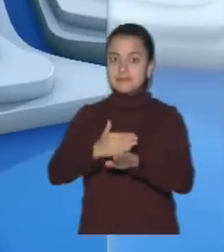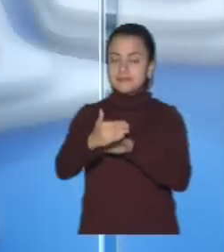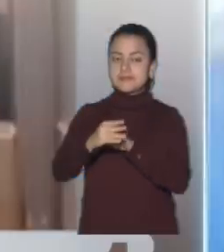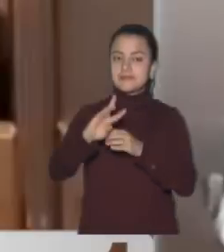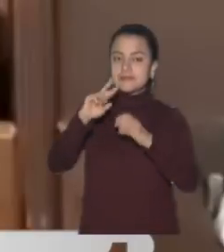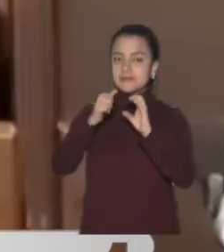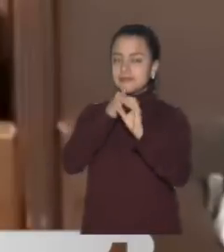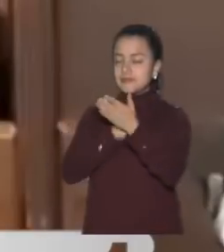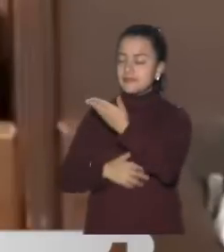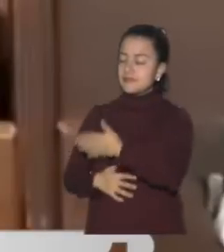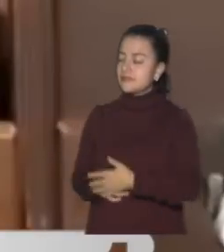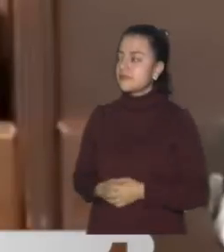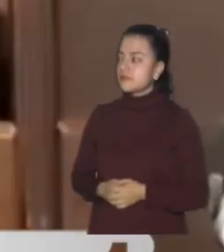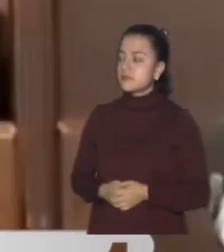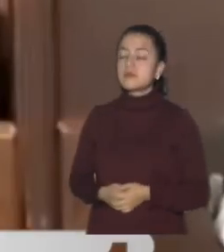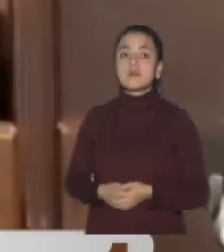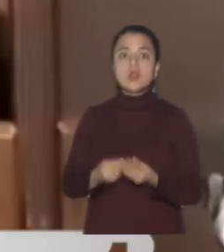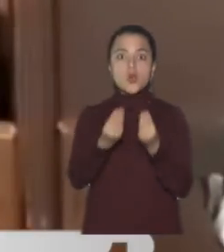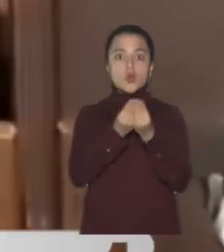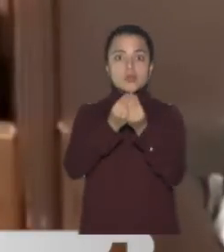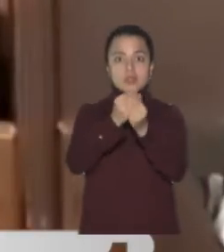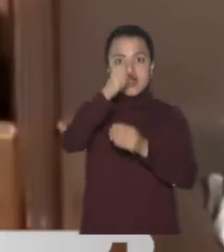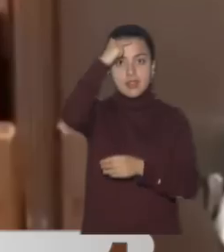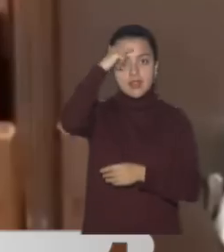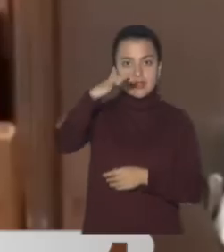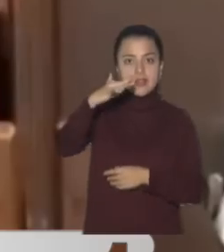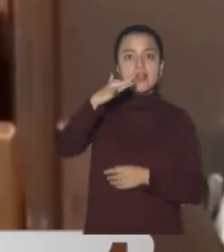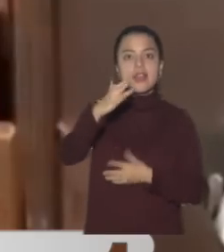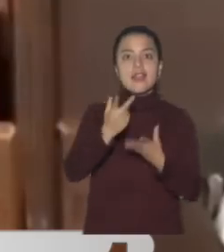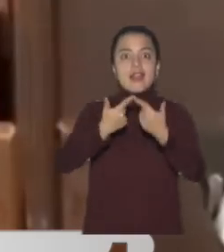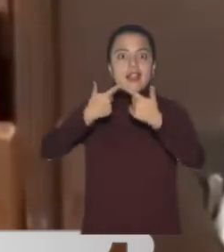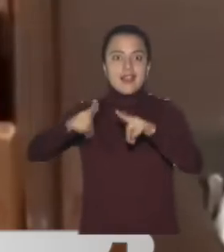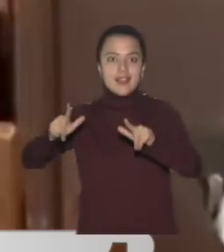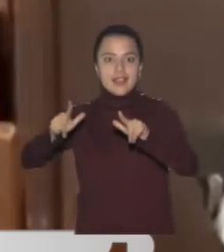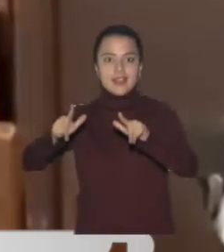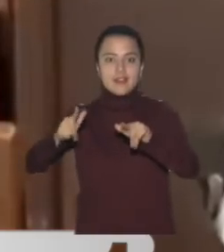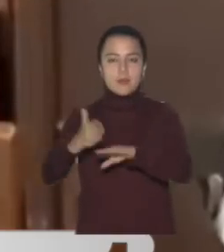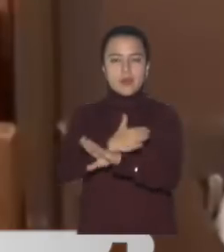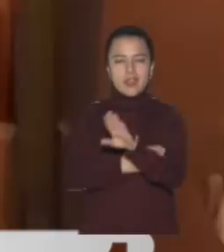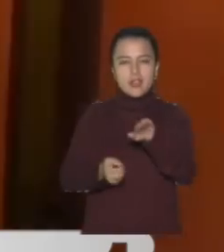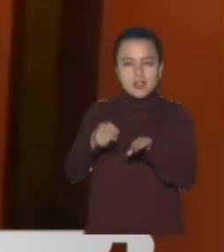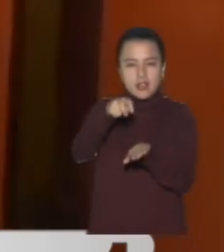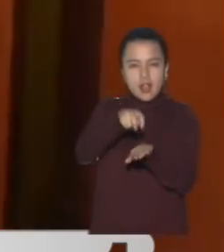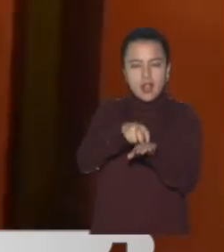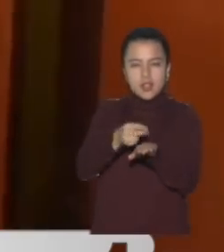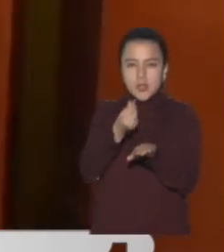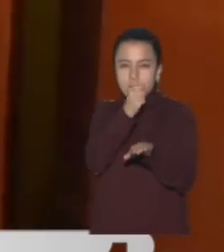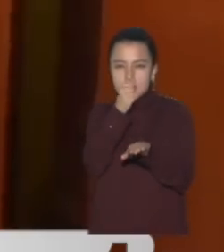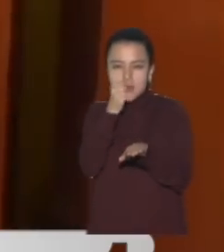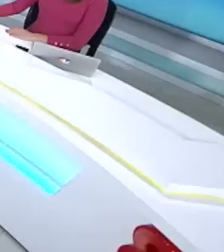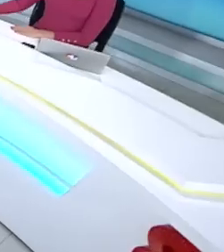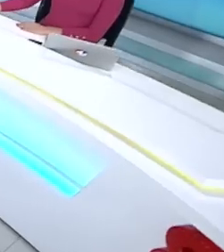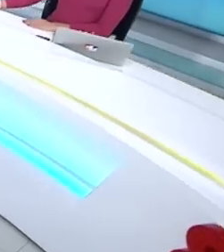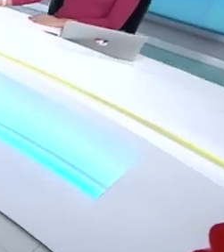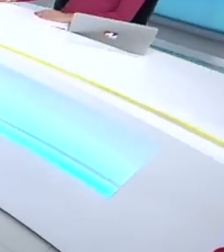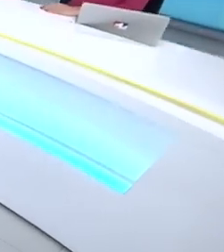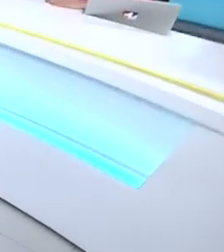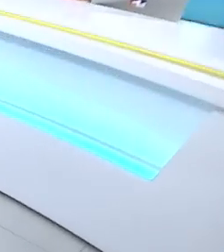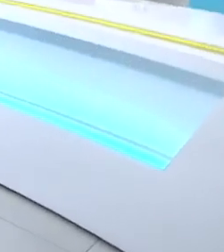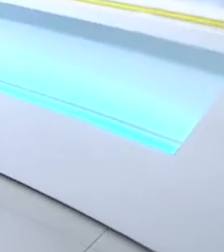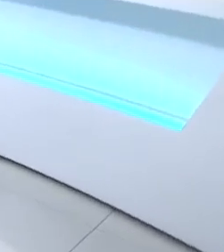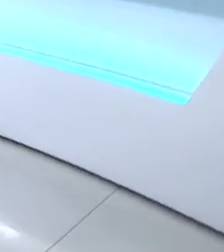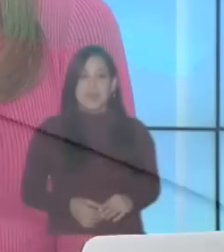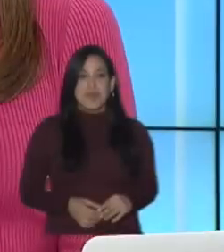espere. Juez deja libre a concejal de Cartagena que había sido capturada por transportar droga. Ya volvemos.